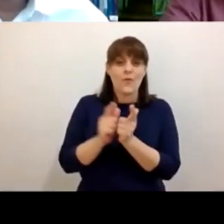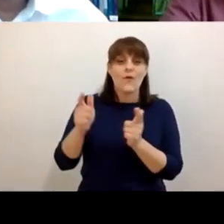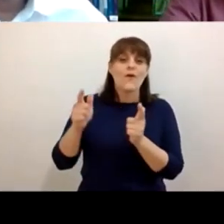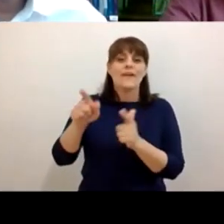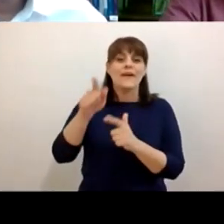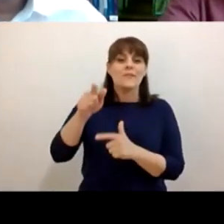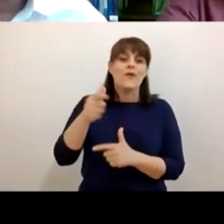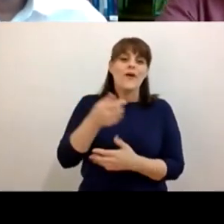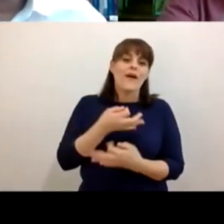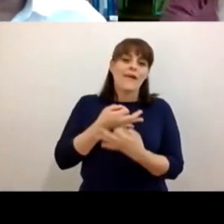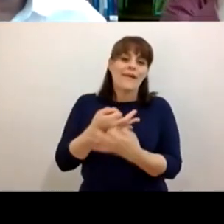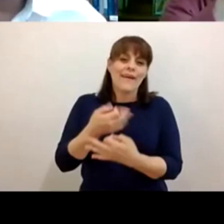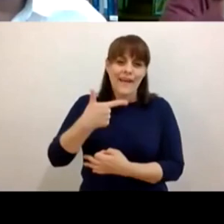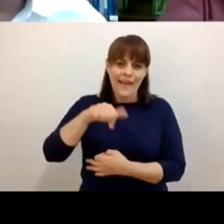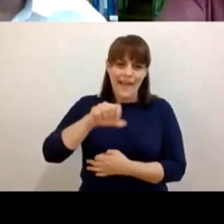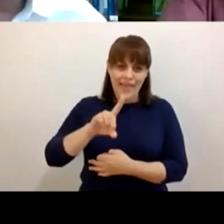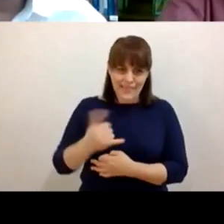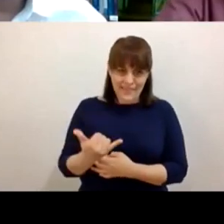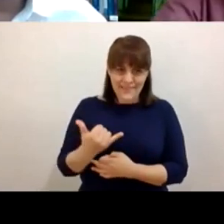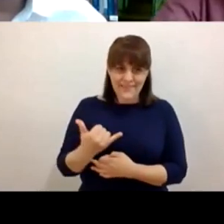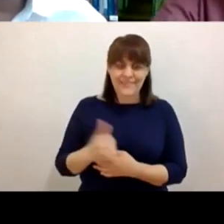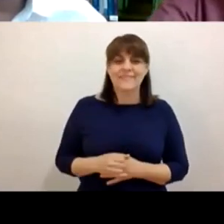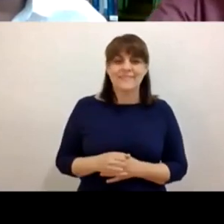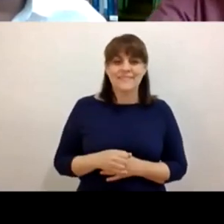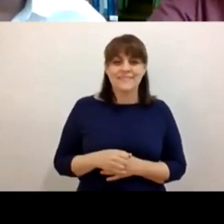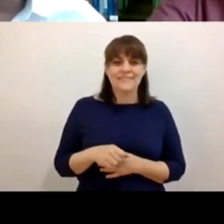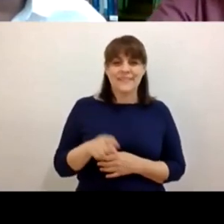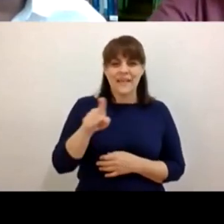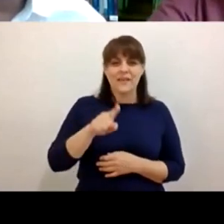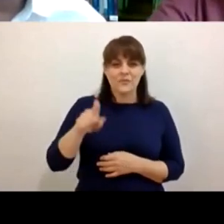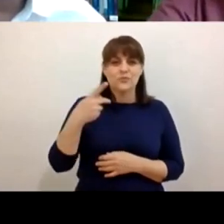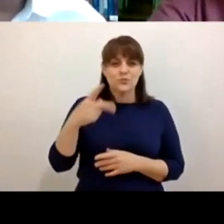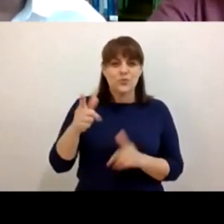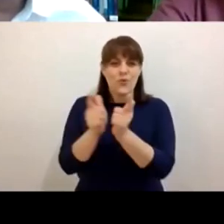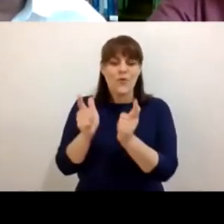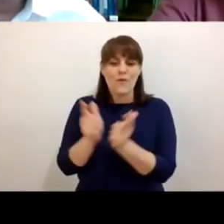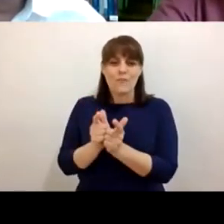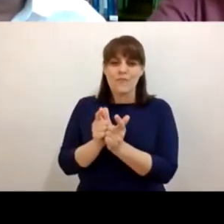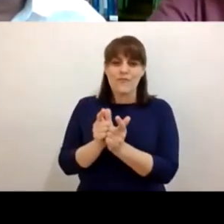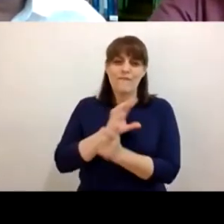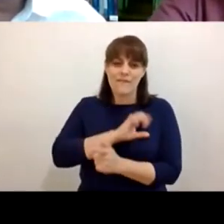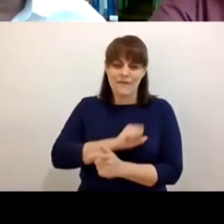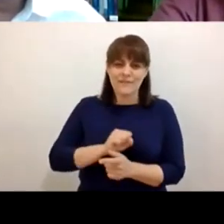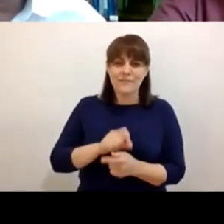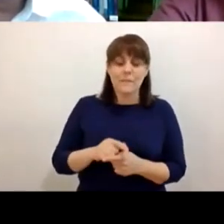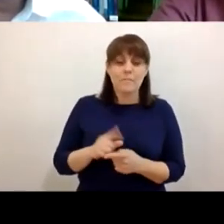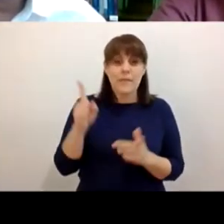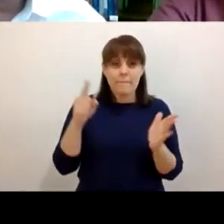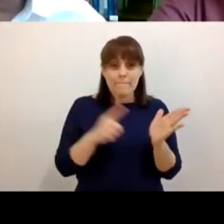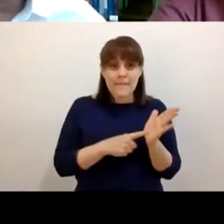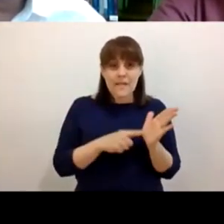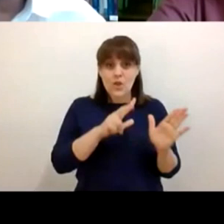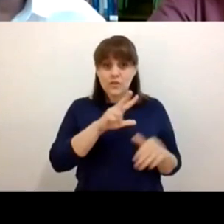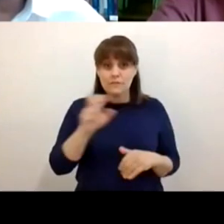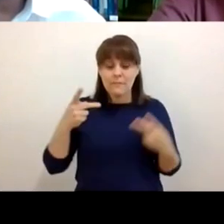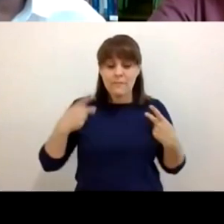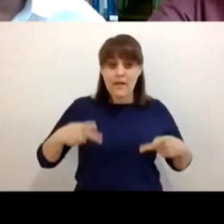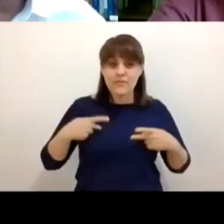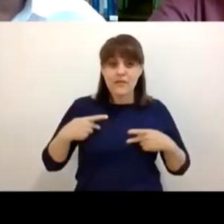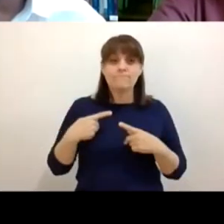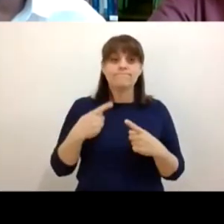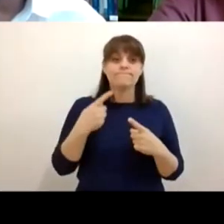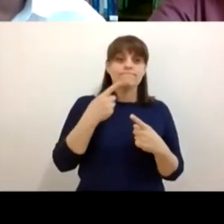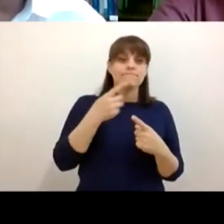del comisionado, ¿verdad? Entonces se los agradecemos muchísimo. 1,800 personas que nos estén comentando,